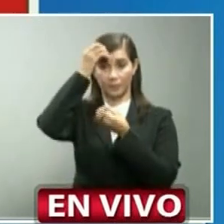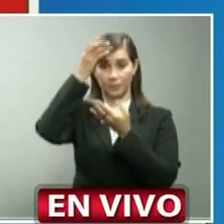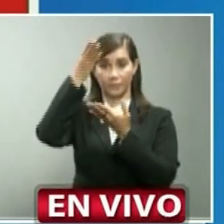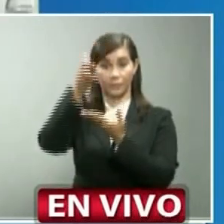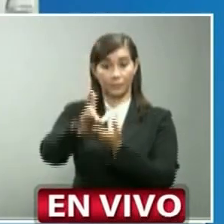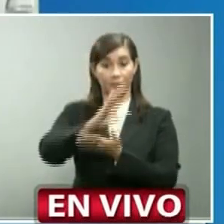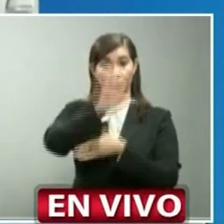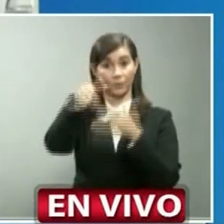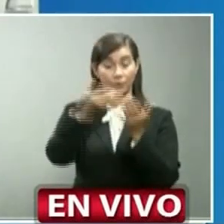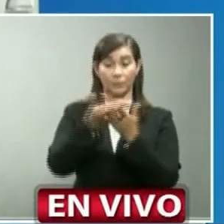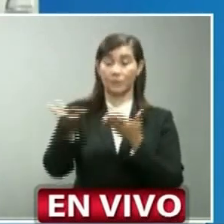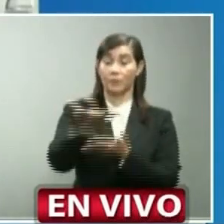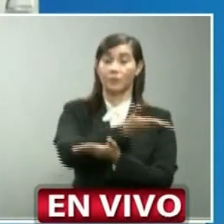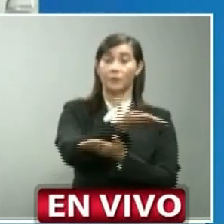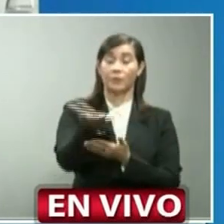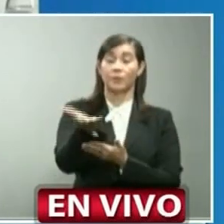informada,